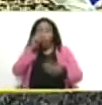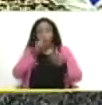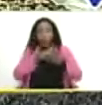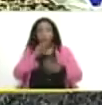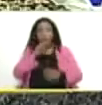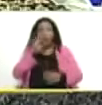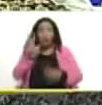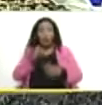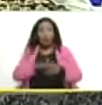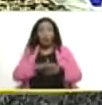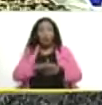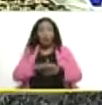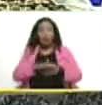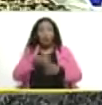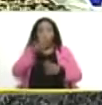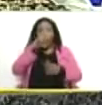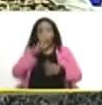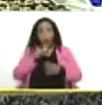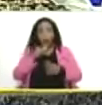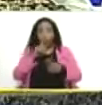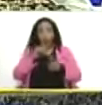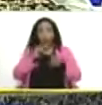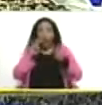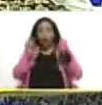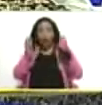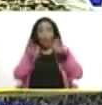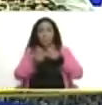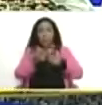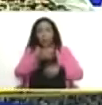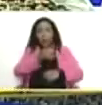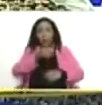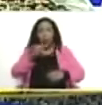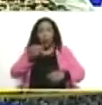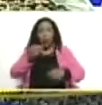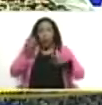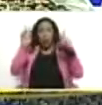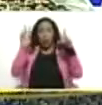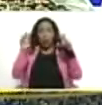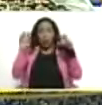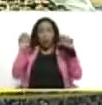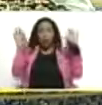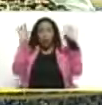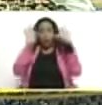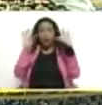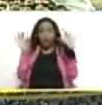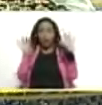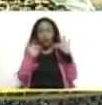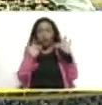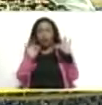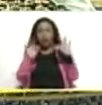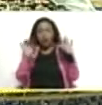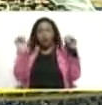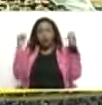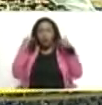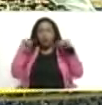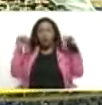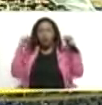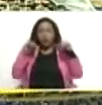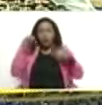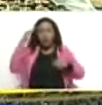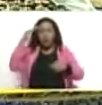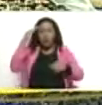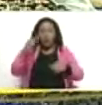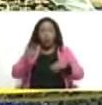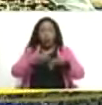2023, año de la transición exitosa al nuevo modelo de ejercicio militar en